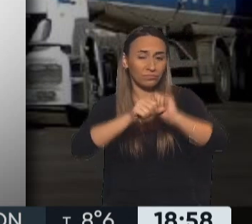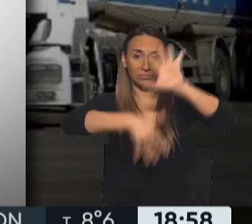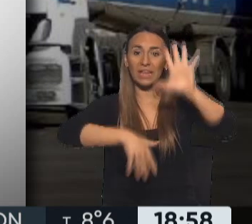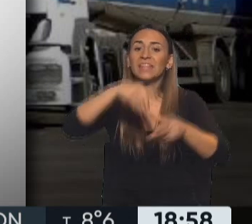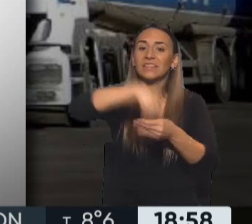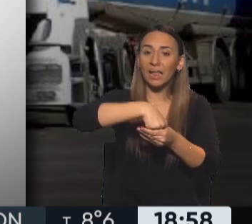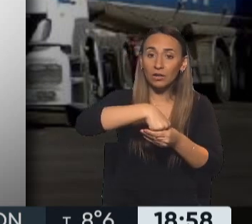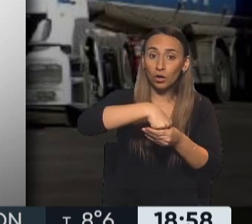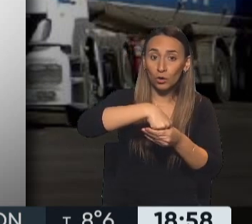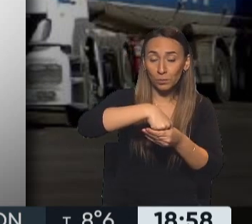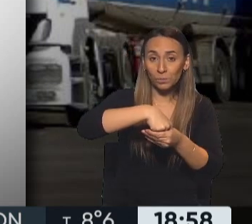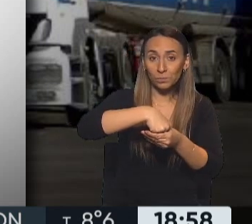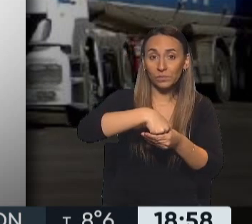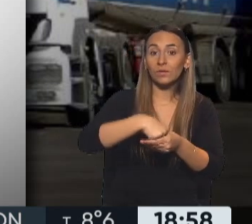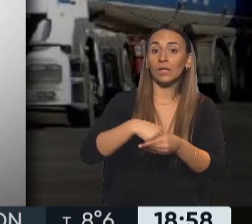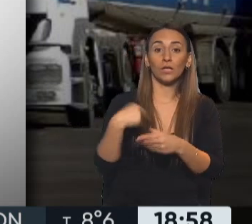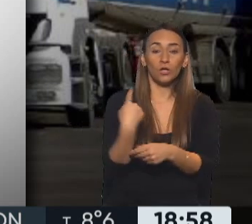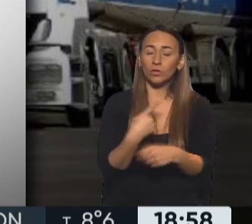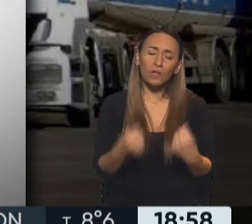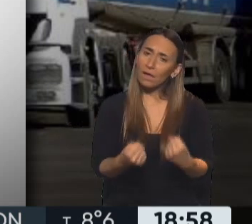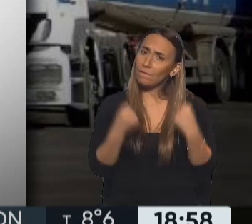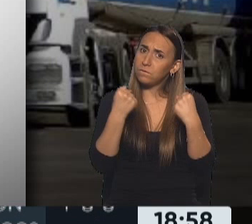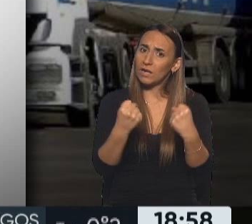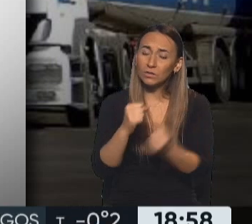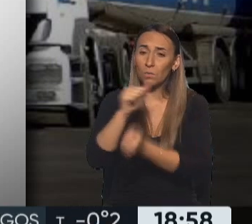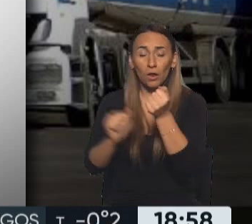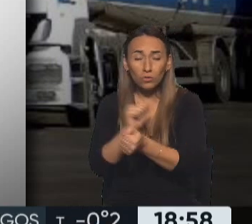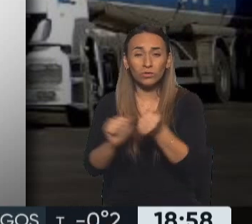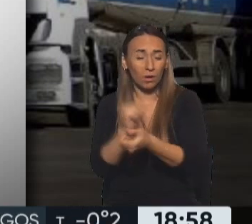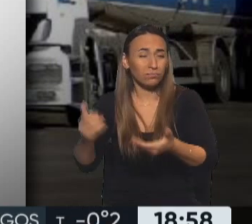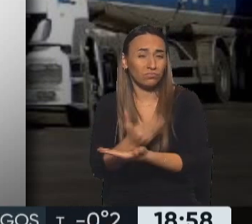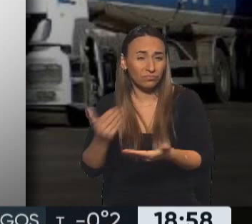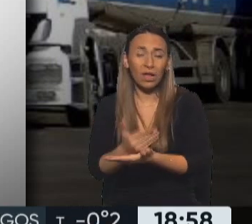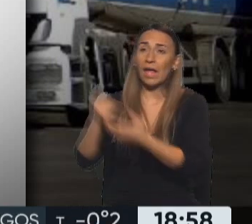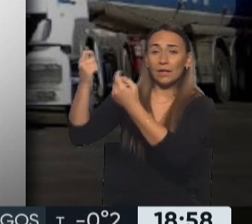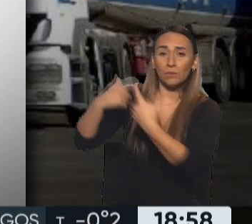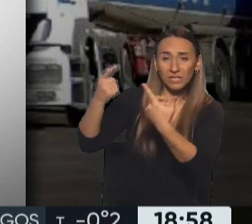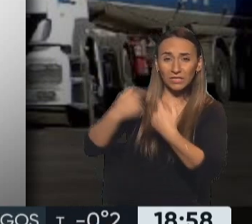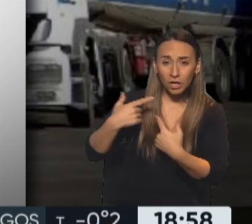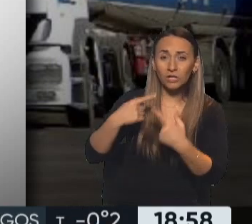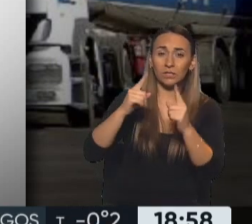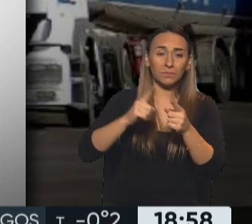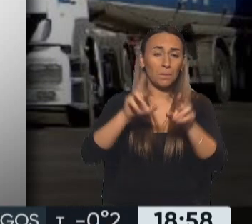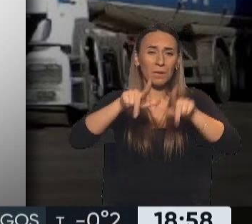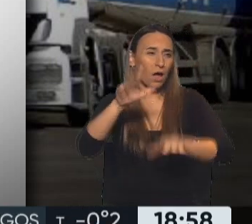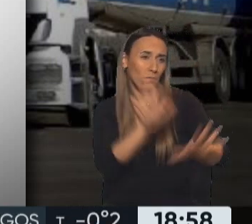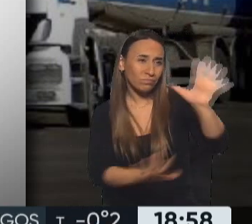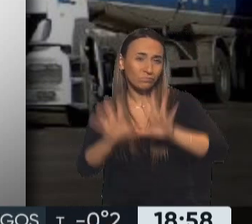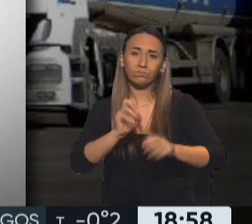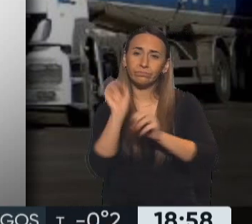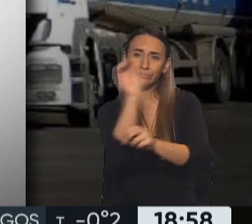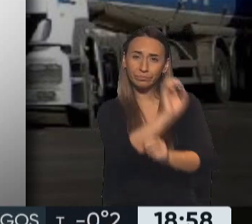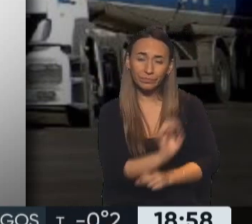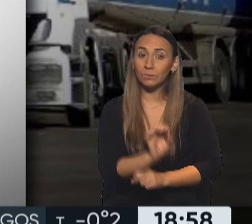de mercado histórica y hace sus máximos esfuerzos de producción, importación y logísticos para sostener una demanda creciente.